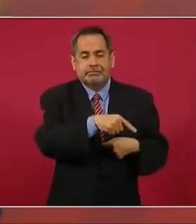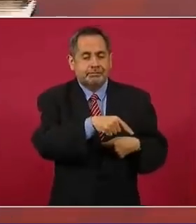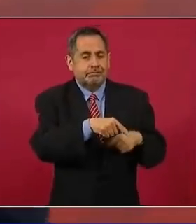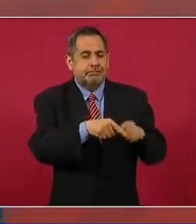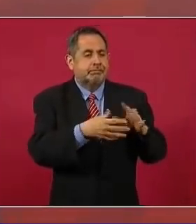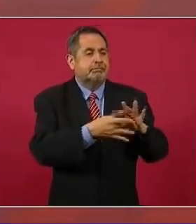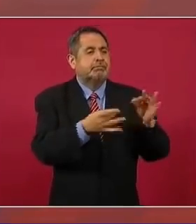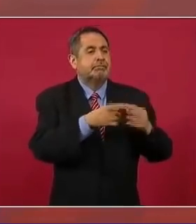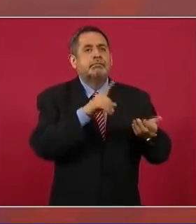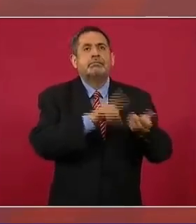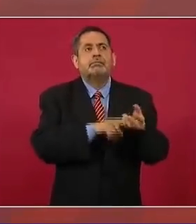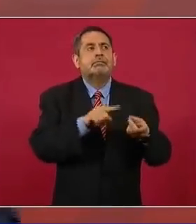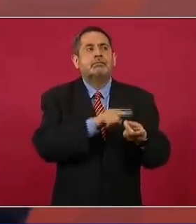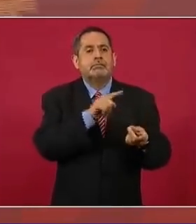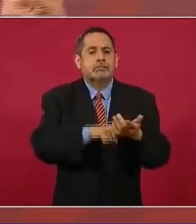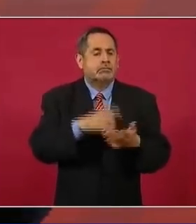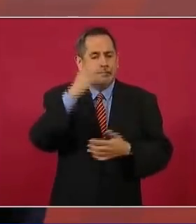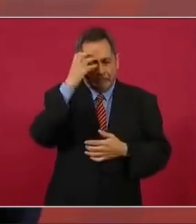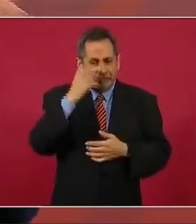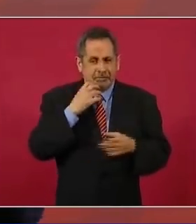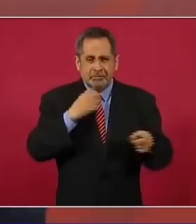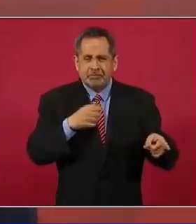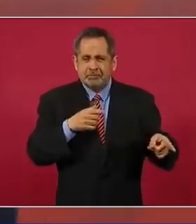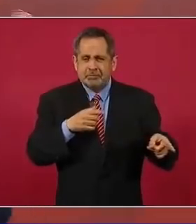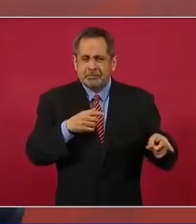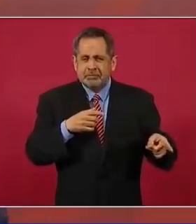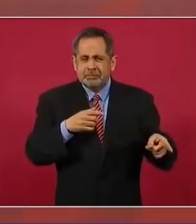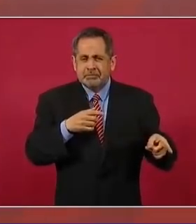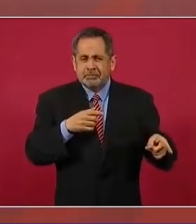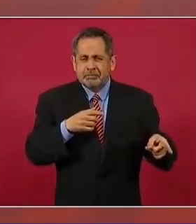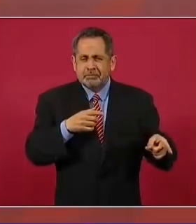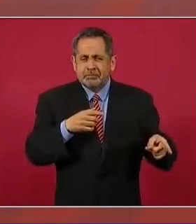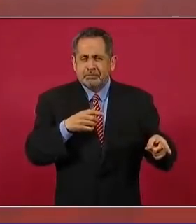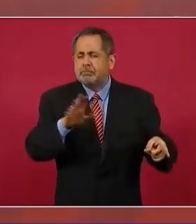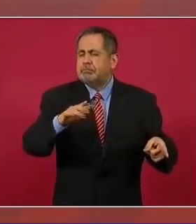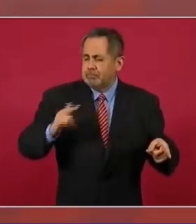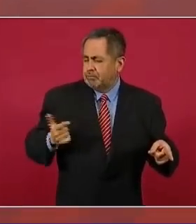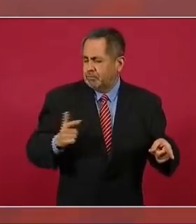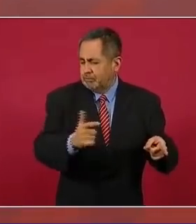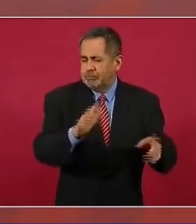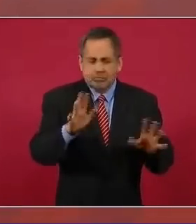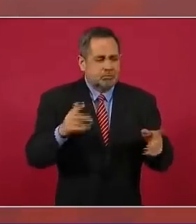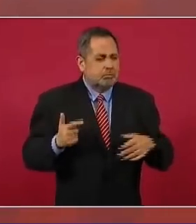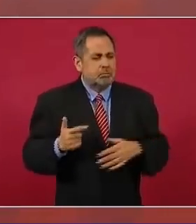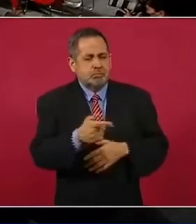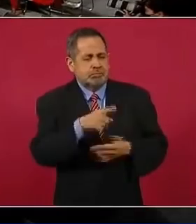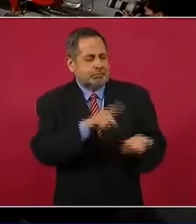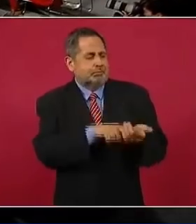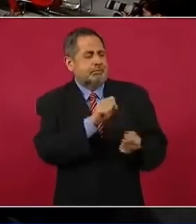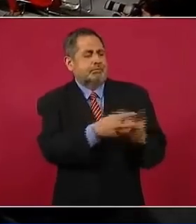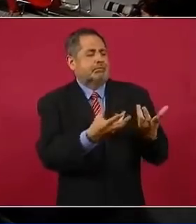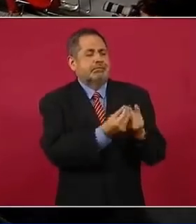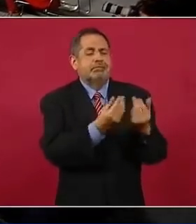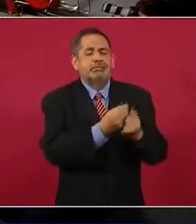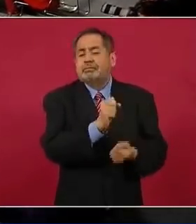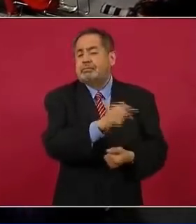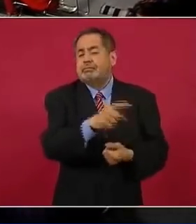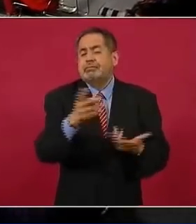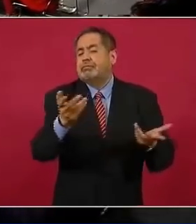de León, que es el equivalente al Reforma. De Guanajuato. De Guanajuato. Y